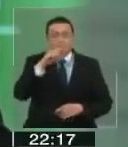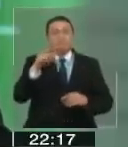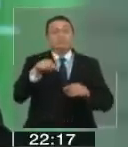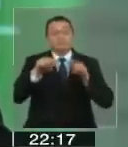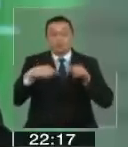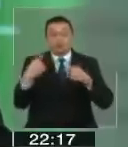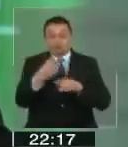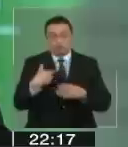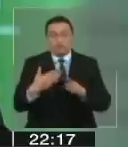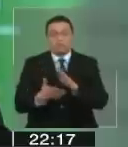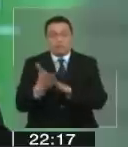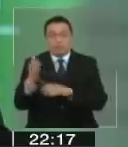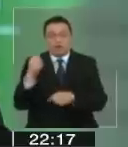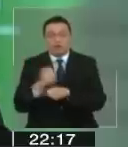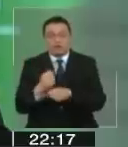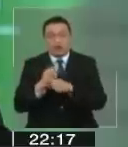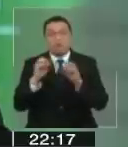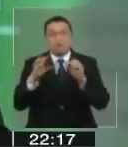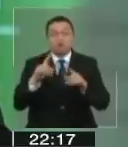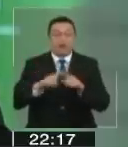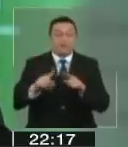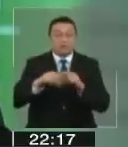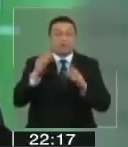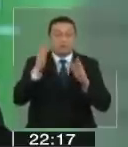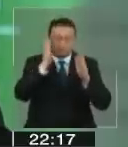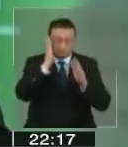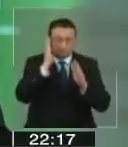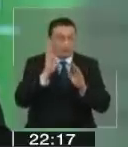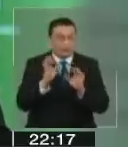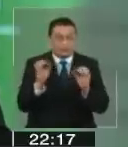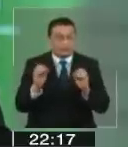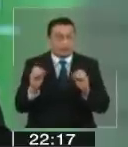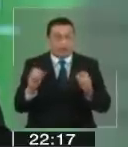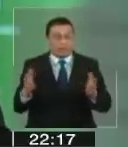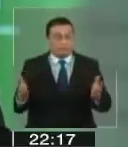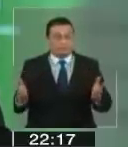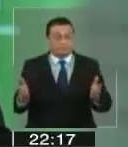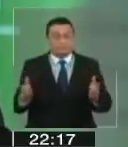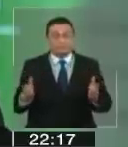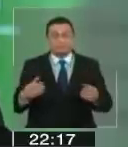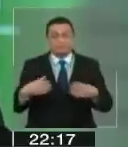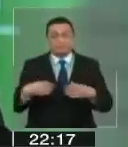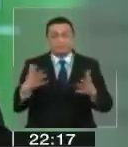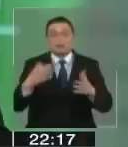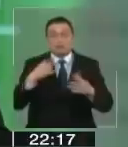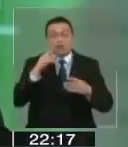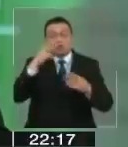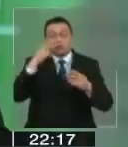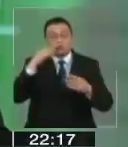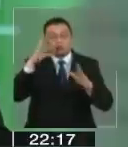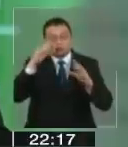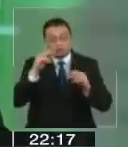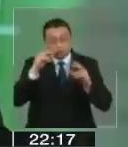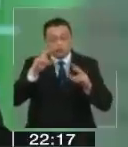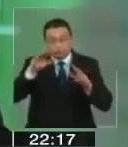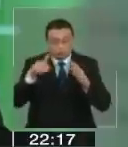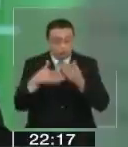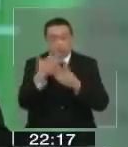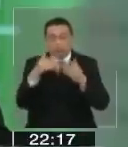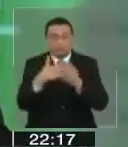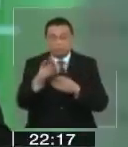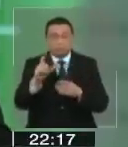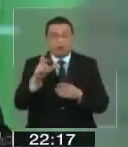a trabajar sin dormir muchas veces nada. O sea, el trastorno de sueño que ellos tienen es